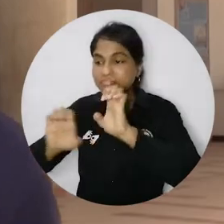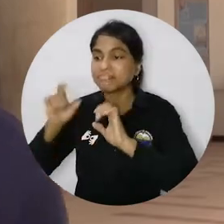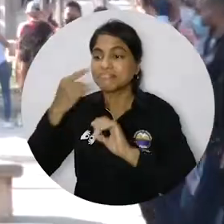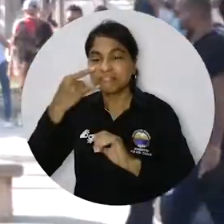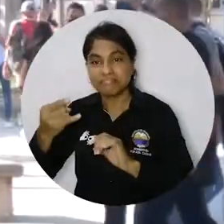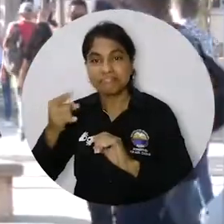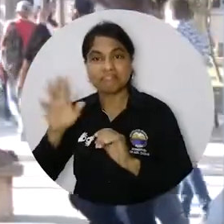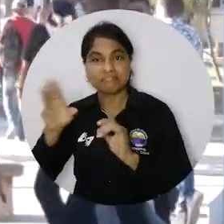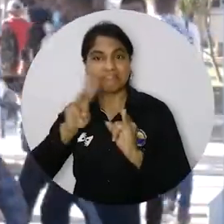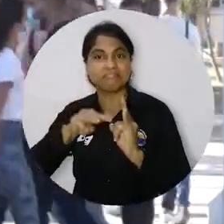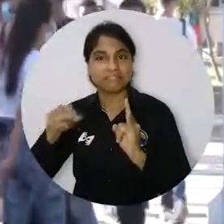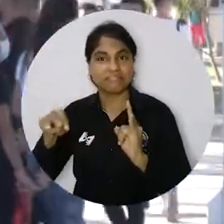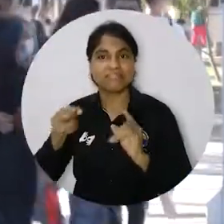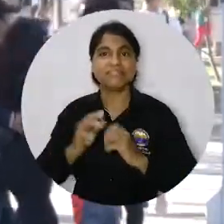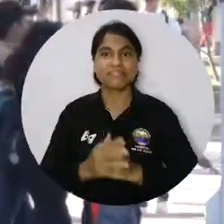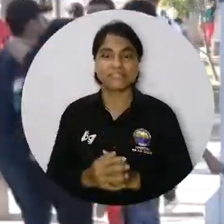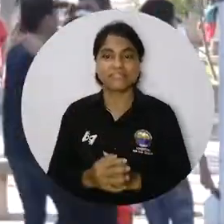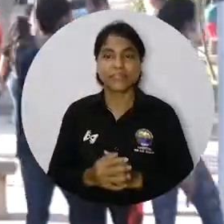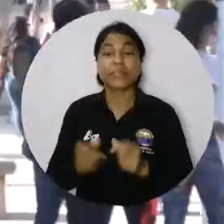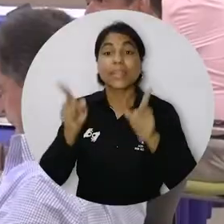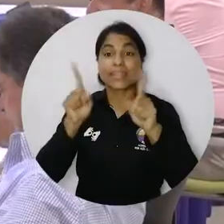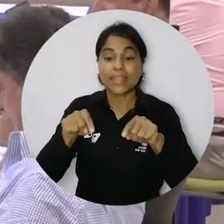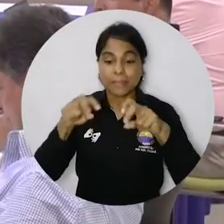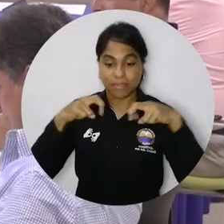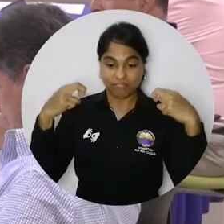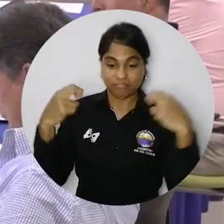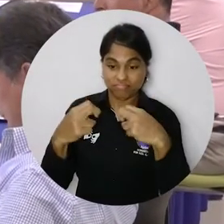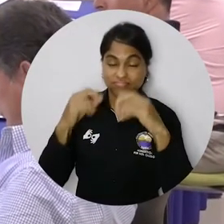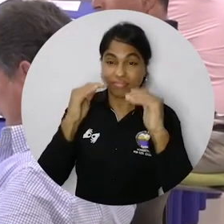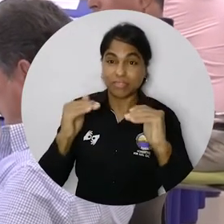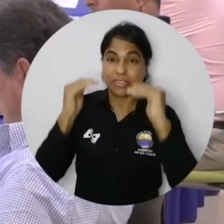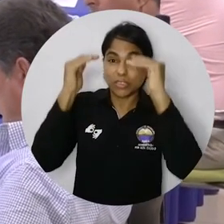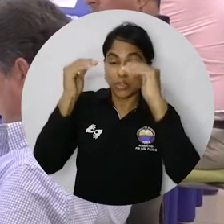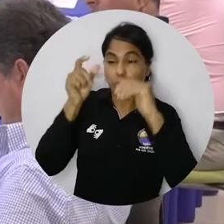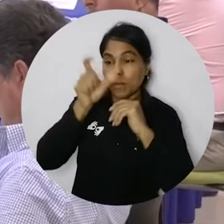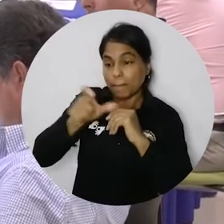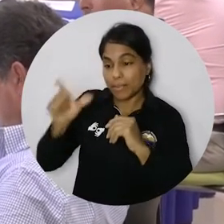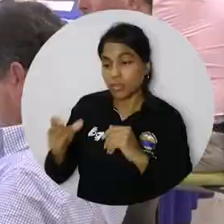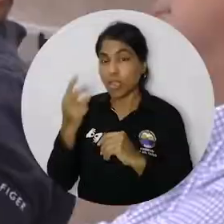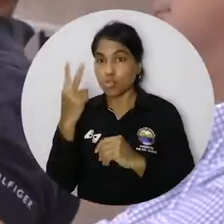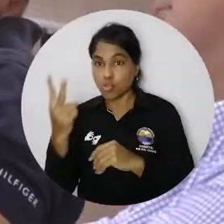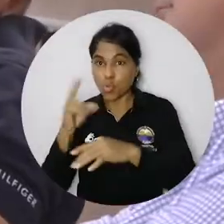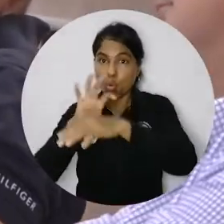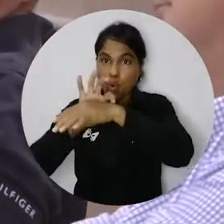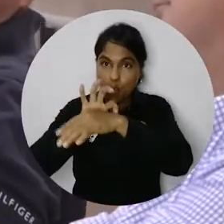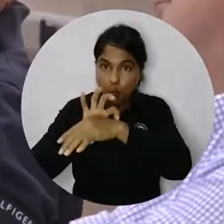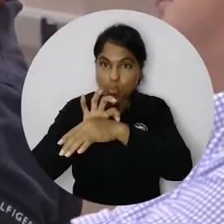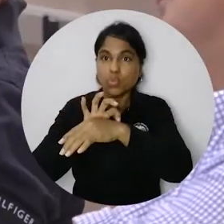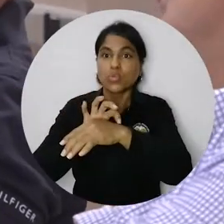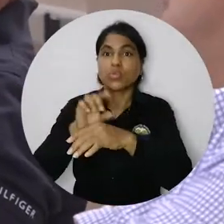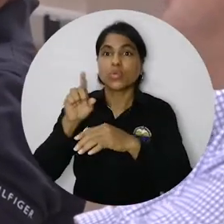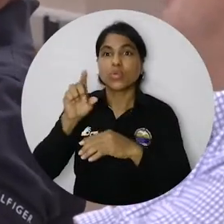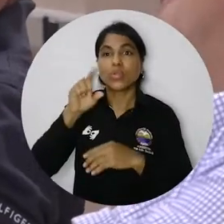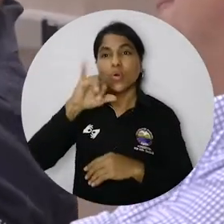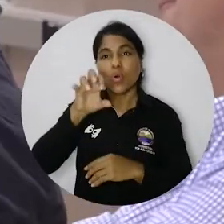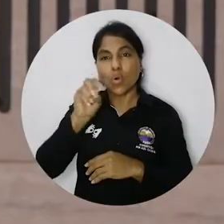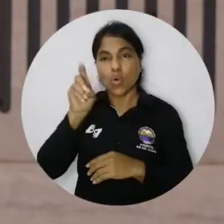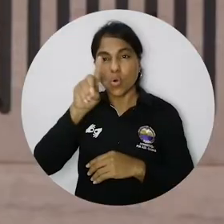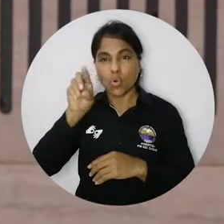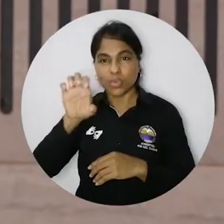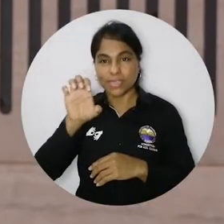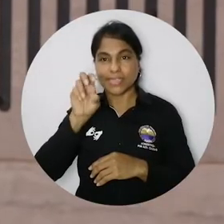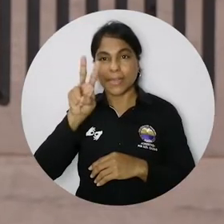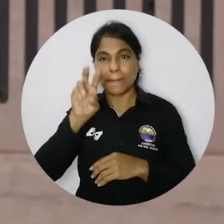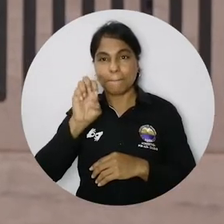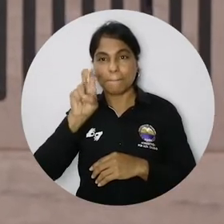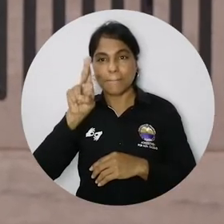defensa de los intereses de la universidad. De la misma forma, en esta sesión del Consejo Superior fueron ratificados por unanimidad dos miembros, el